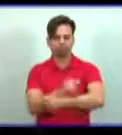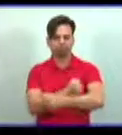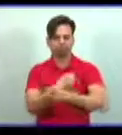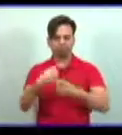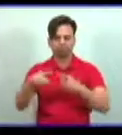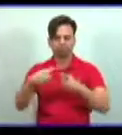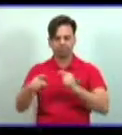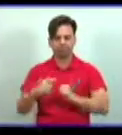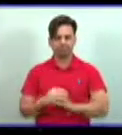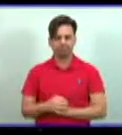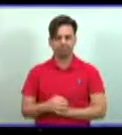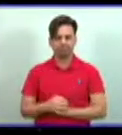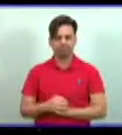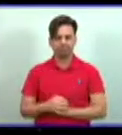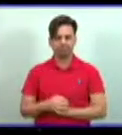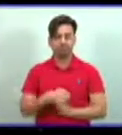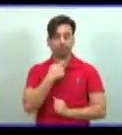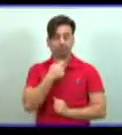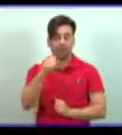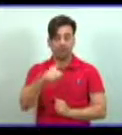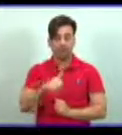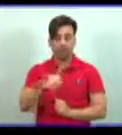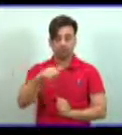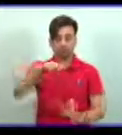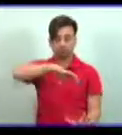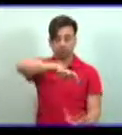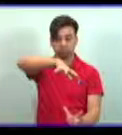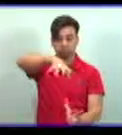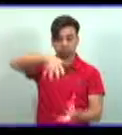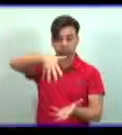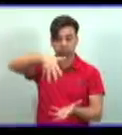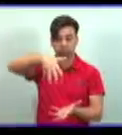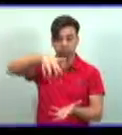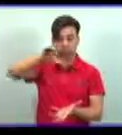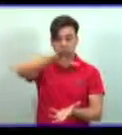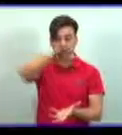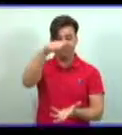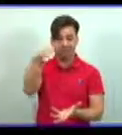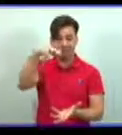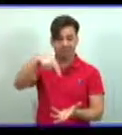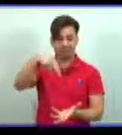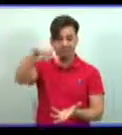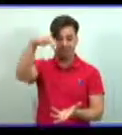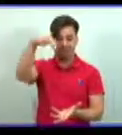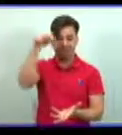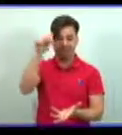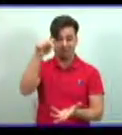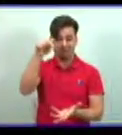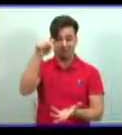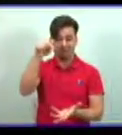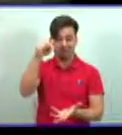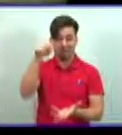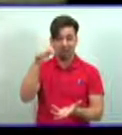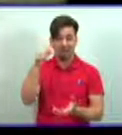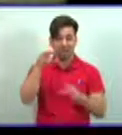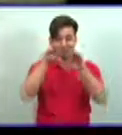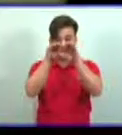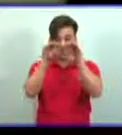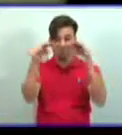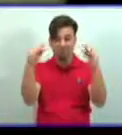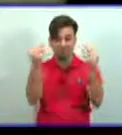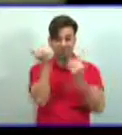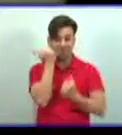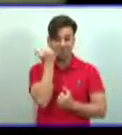ozono situada sobre la Antártida experimenta un adelgazamiento periódico conocido como el agujero de la capa de ozono. Otro